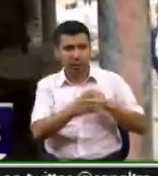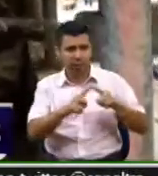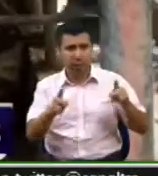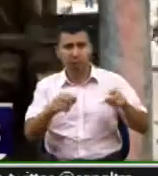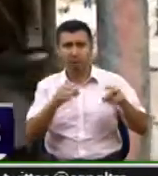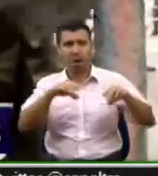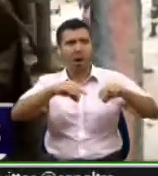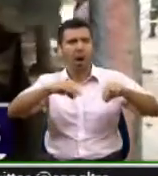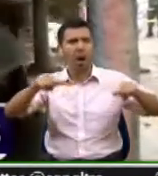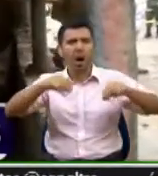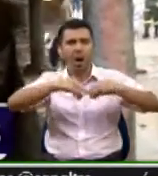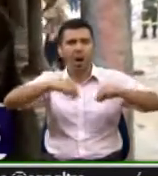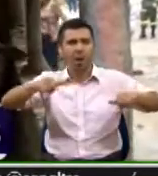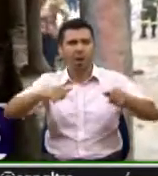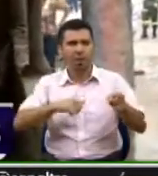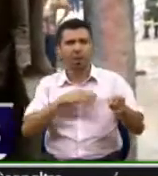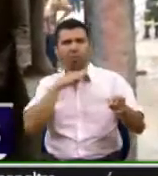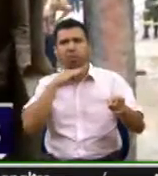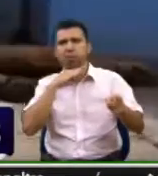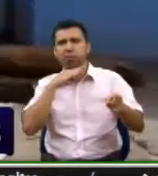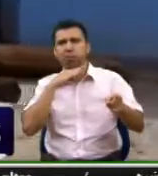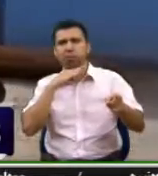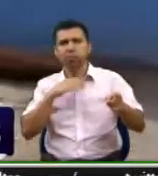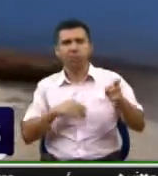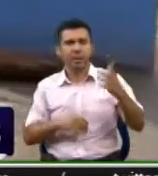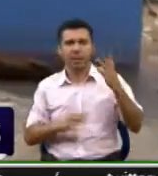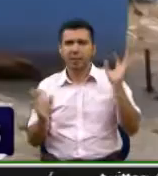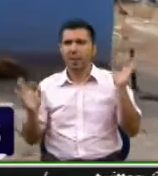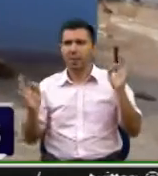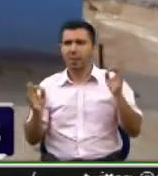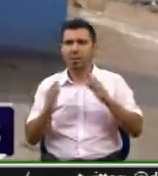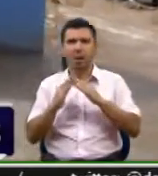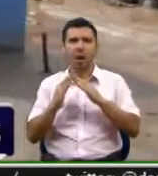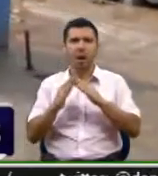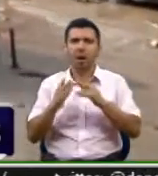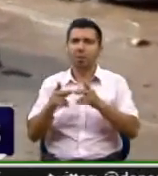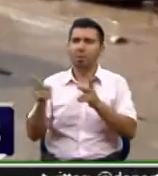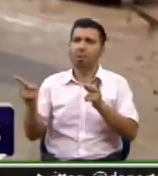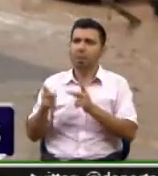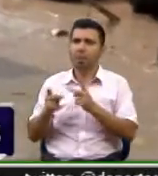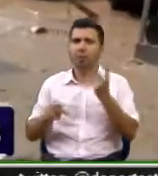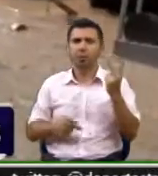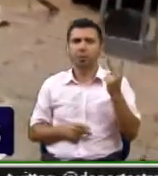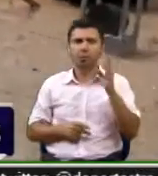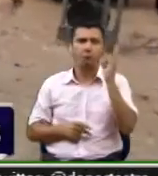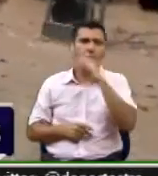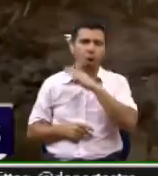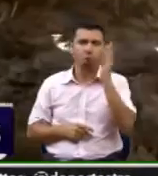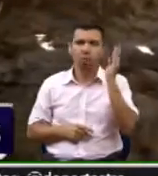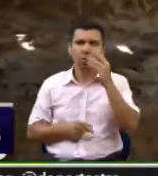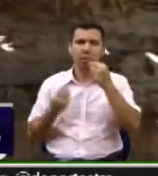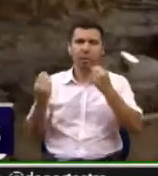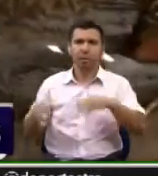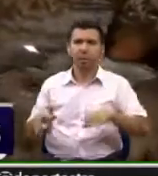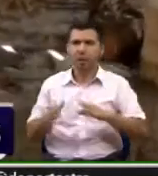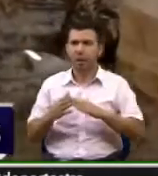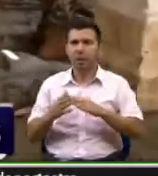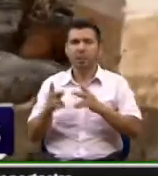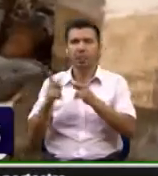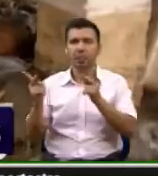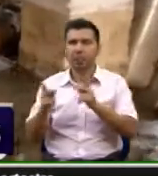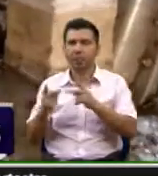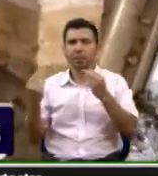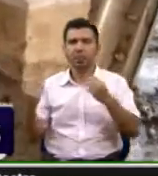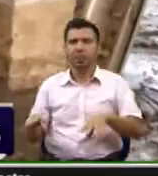otra familia se le tumbó las casas, no quedaron sino dos piecitas, no tienen ni cocina ni nada para poder preparar